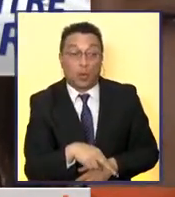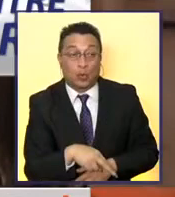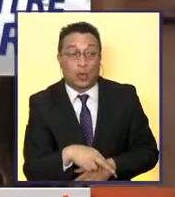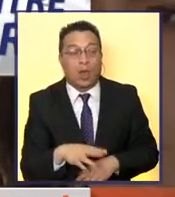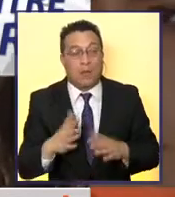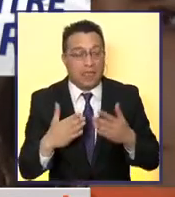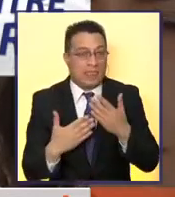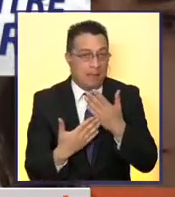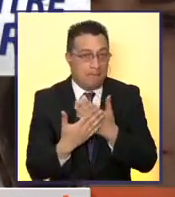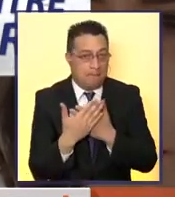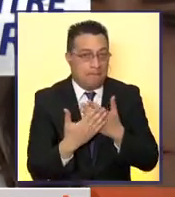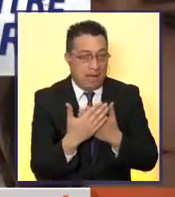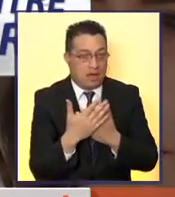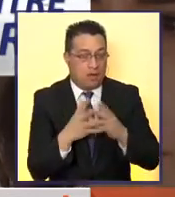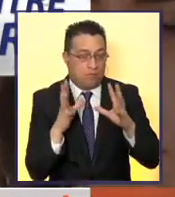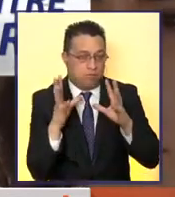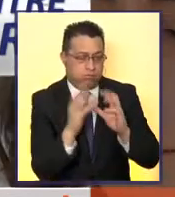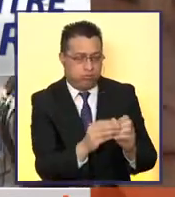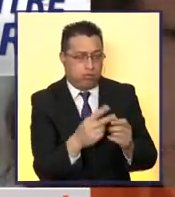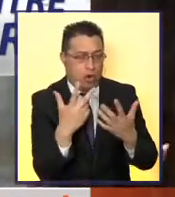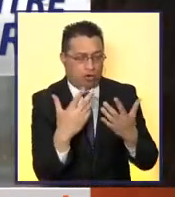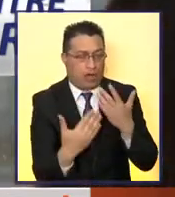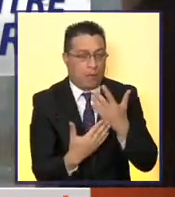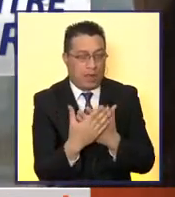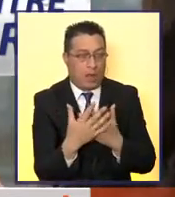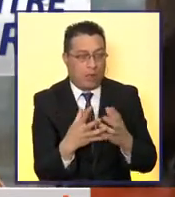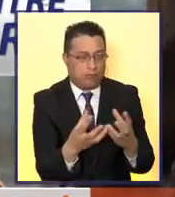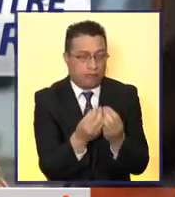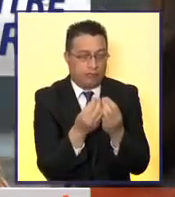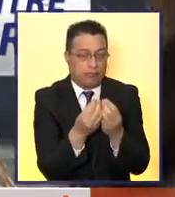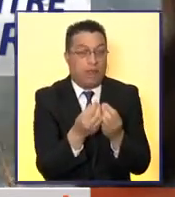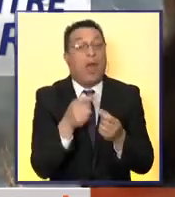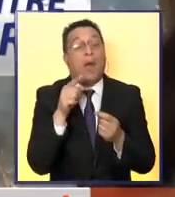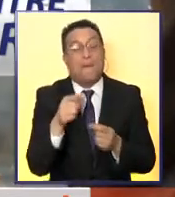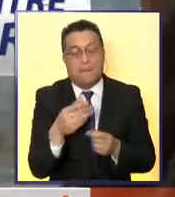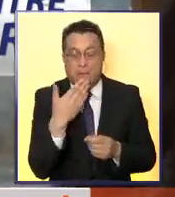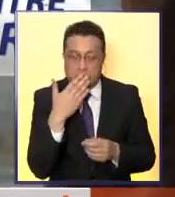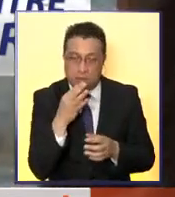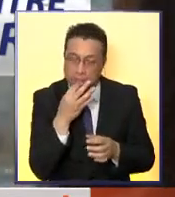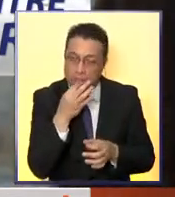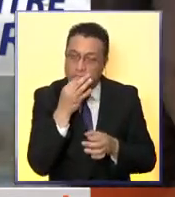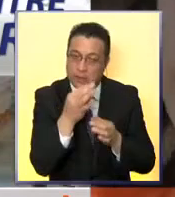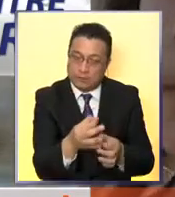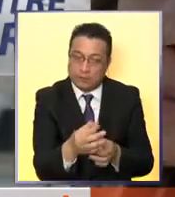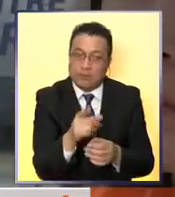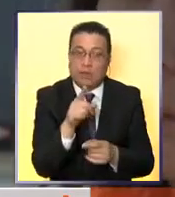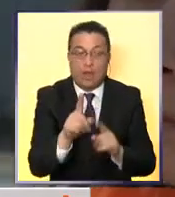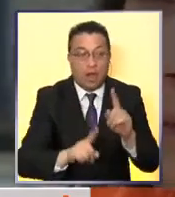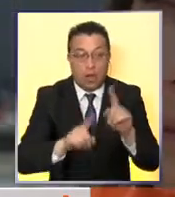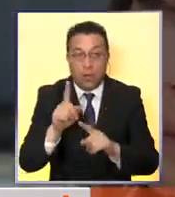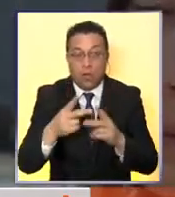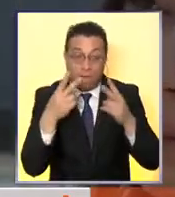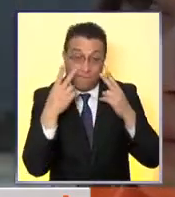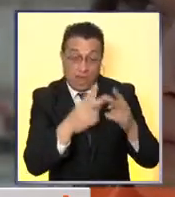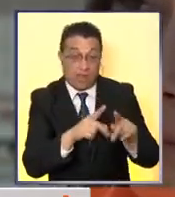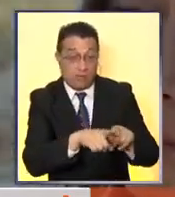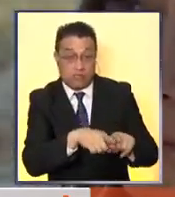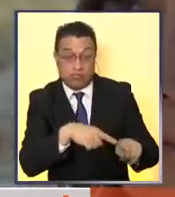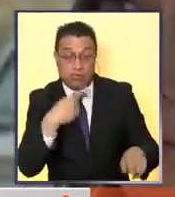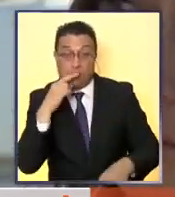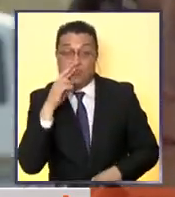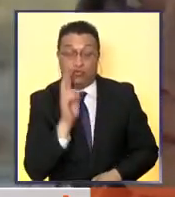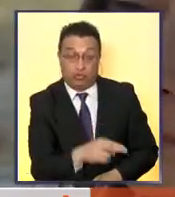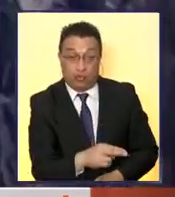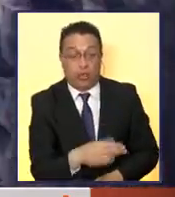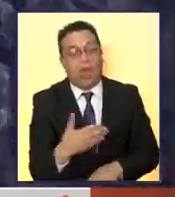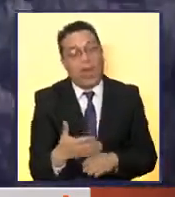temprano en la mañana a partir de las 8 de la mañana de manera que ahí la recomendación sobre todo aquellos que vayan a hacer un viaje largo al sur es que